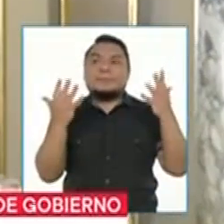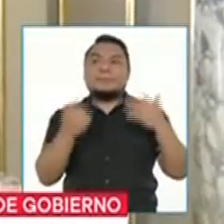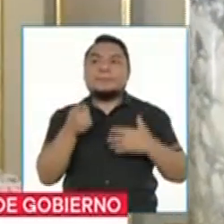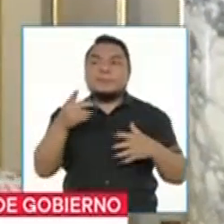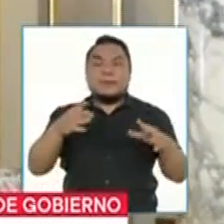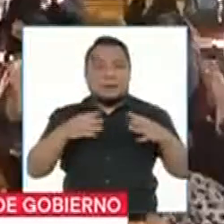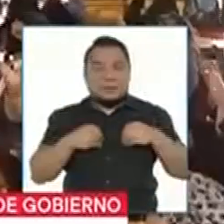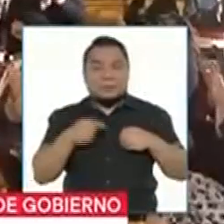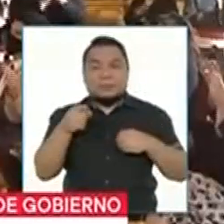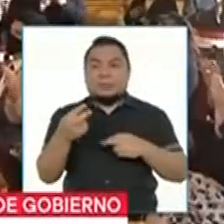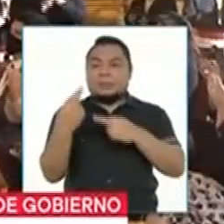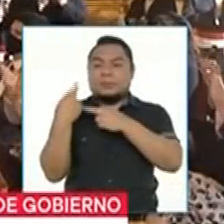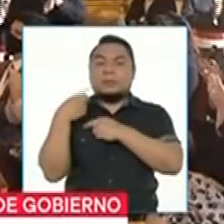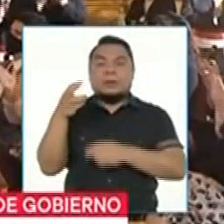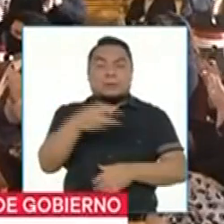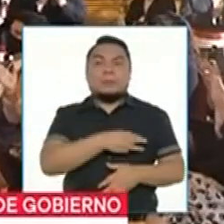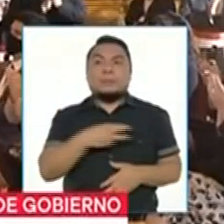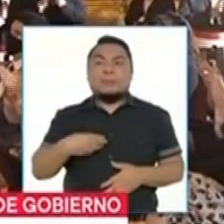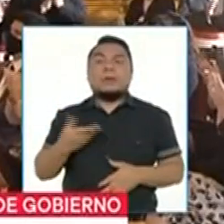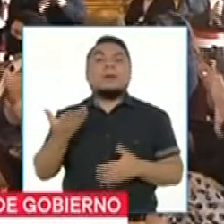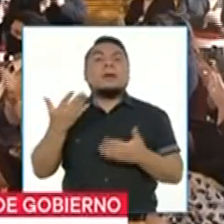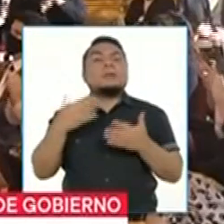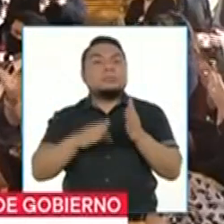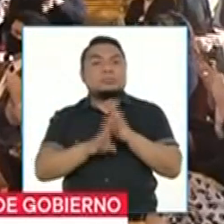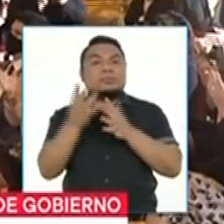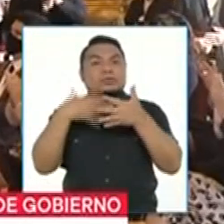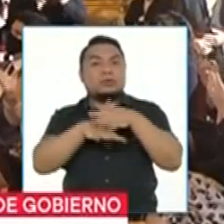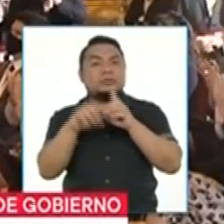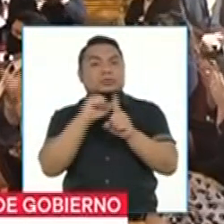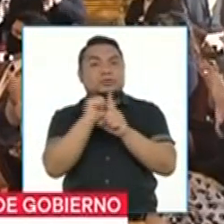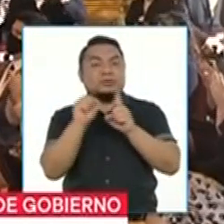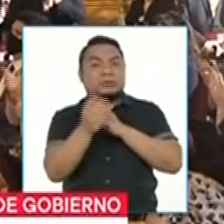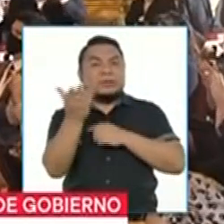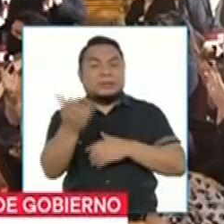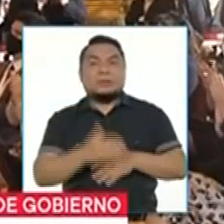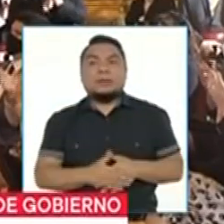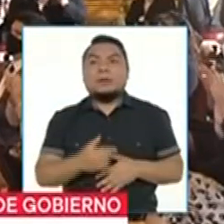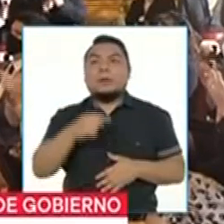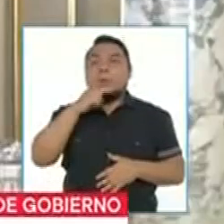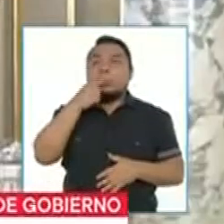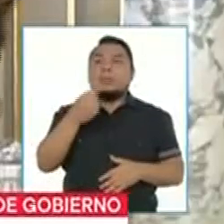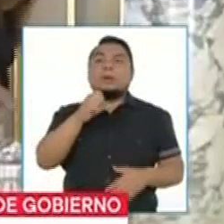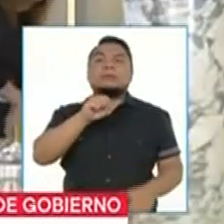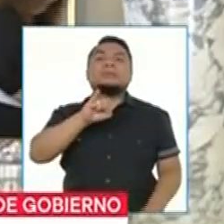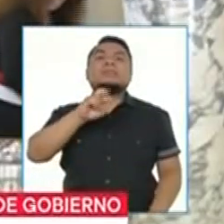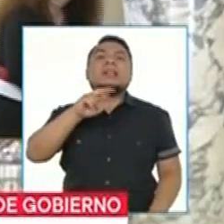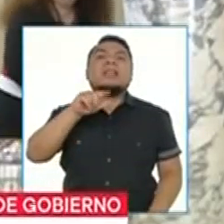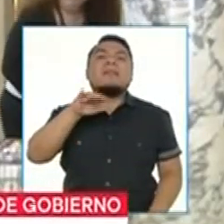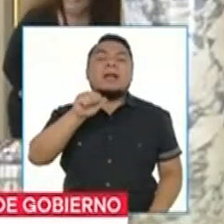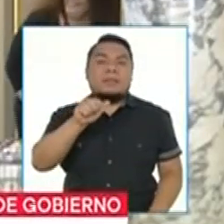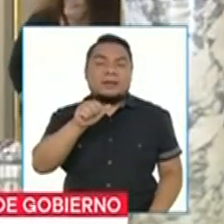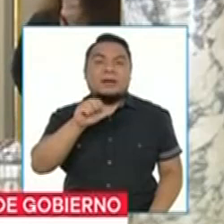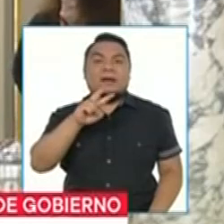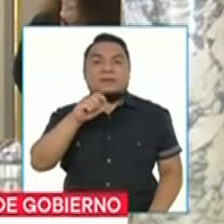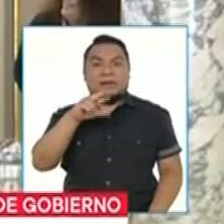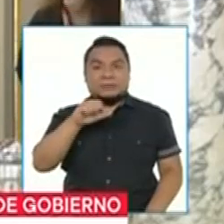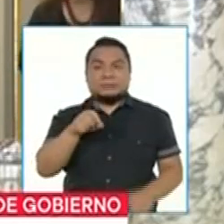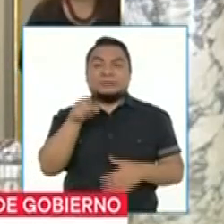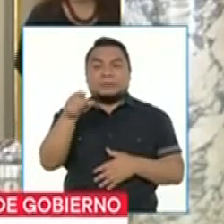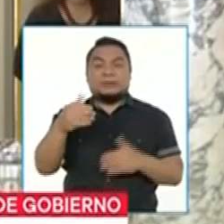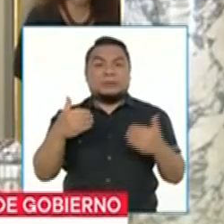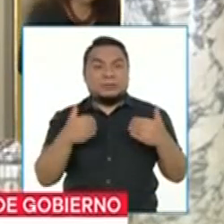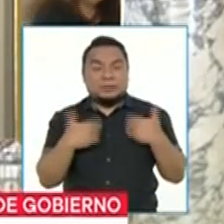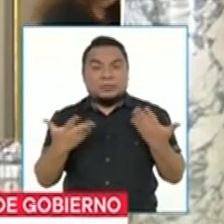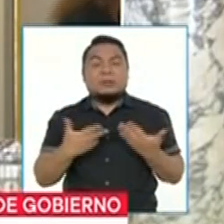malas... a los malos recuerdos. Le preguntaba, Ana. Siempre el... Ana, ¿me escucha? Política de Estado... ¿Me escucha? De la